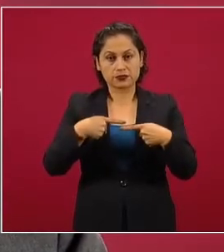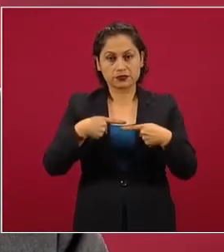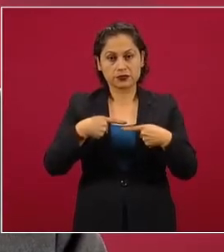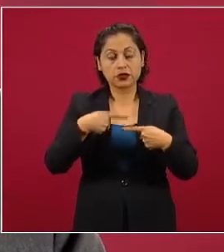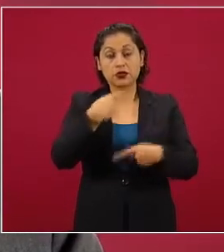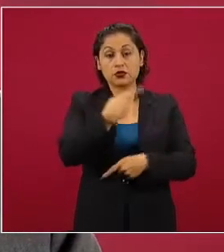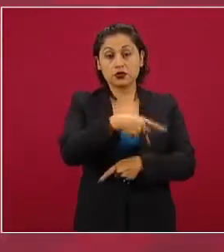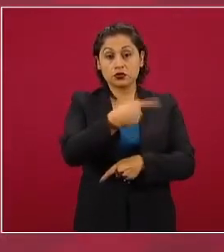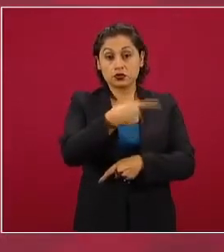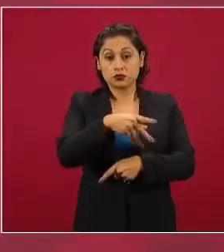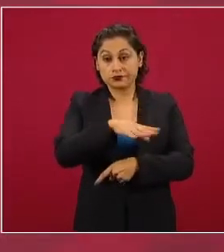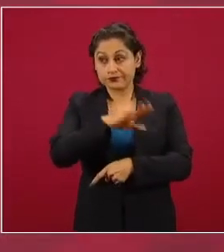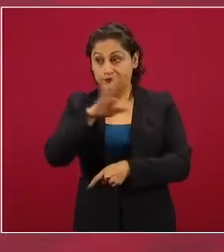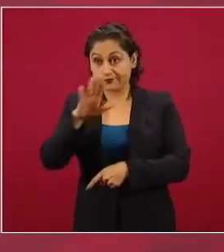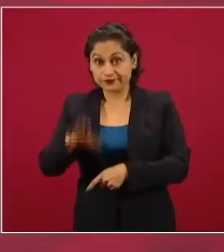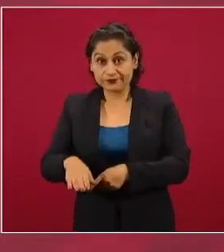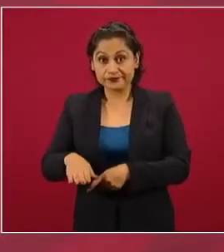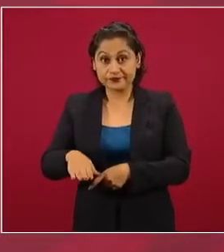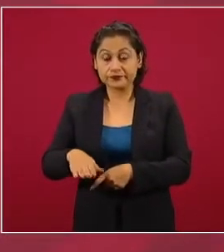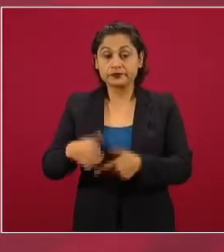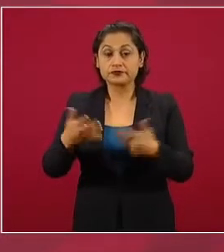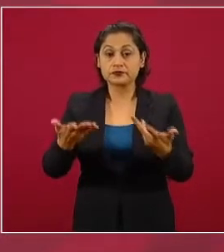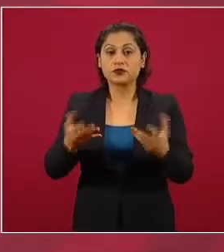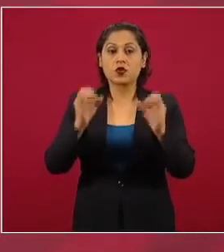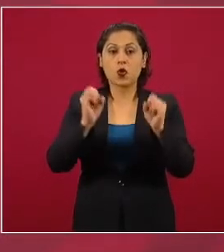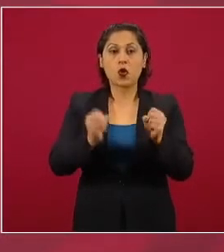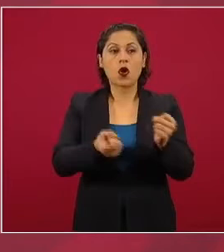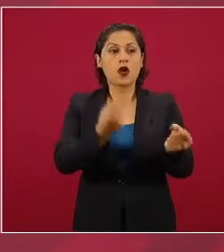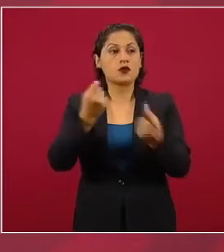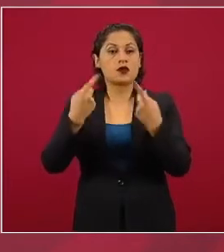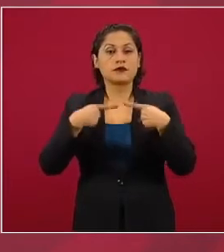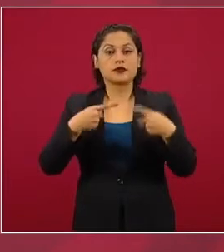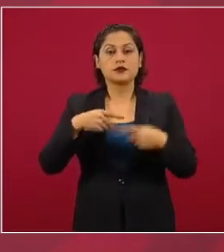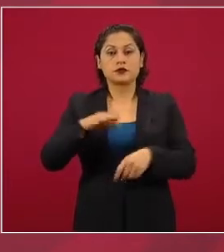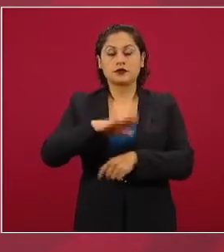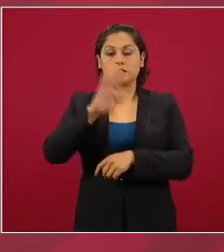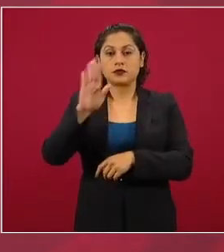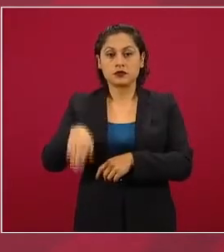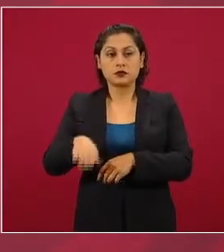perdieron la vida o han perdido la vida por COVID, que quieran venir